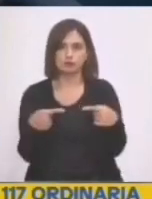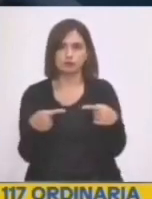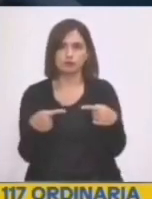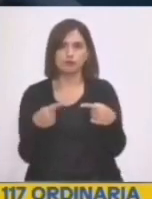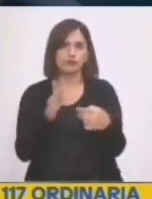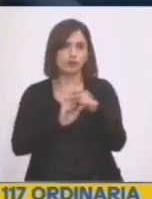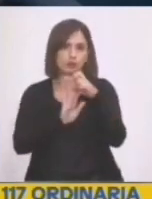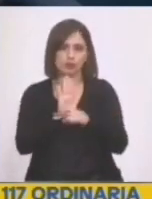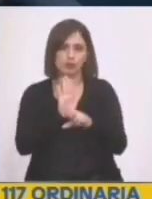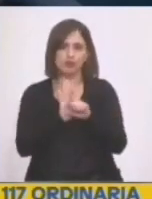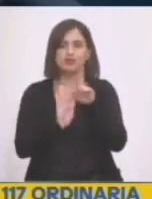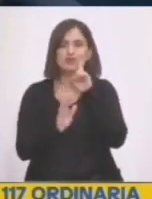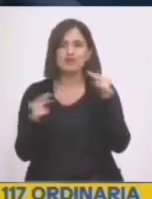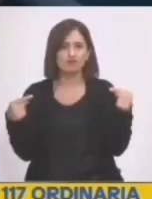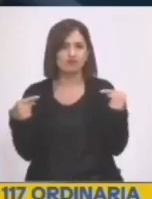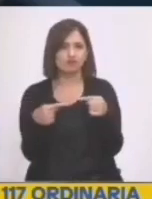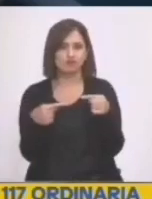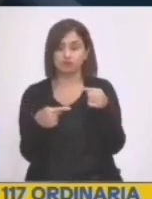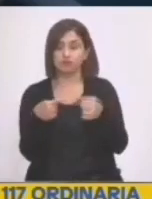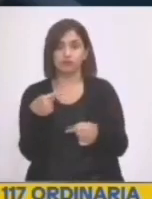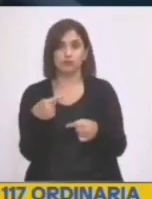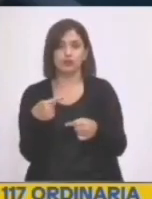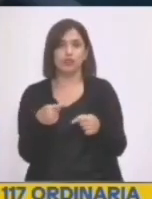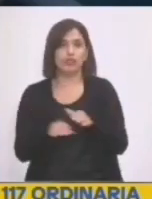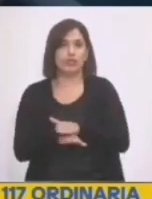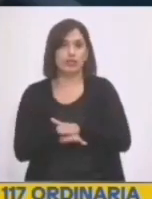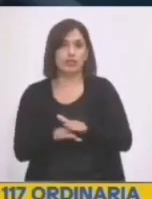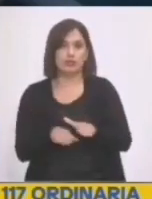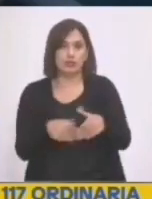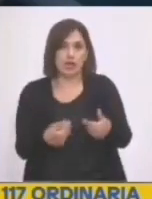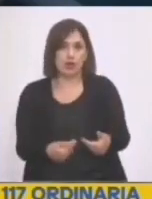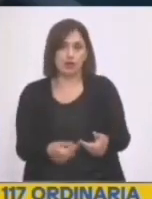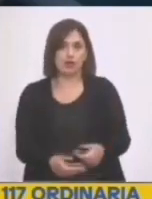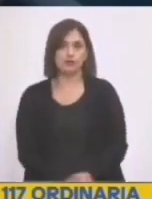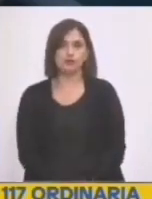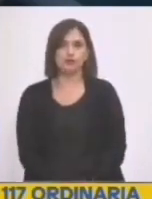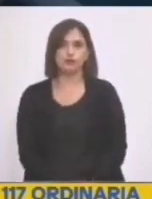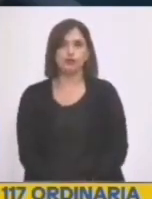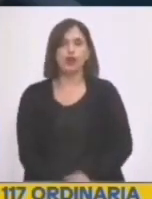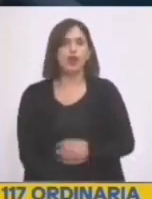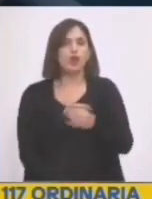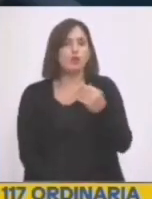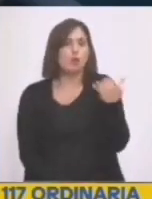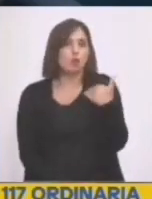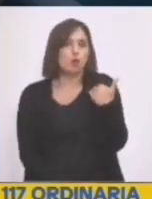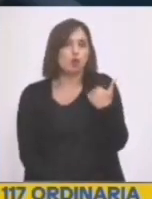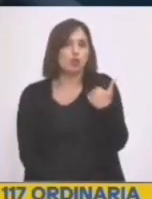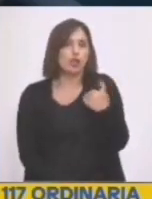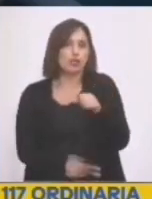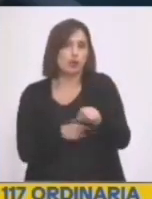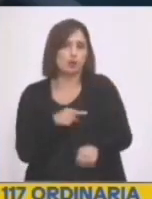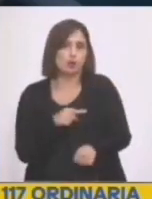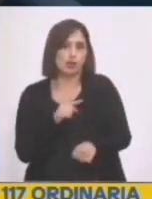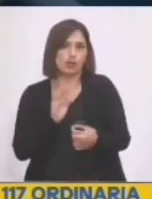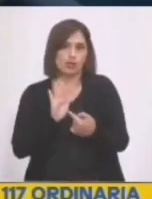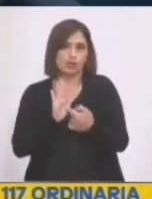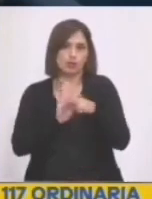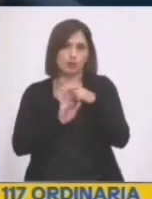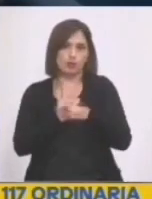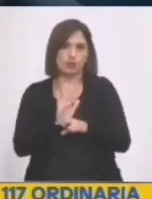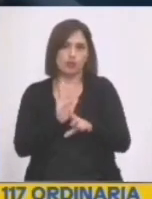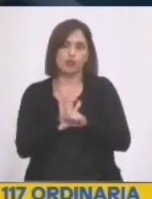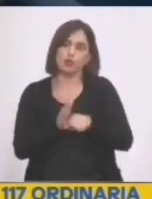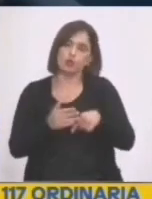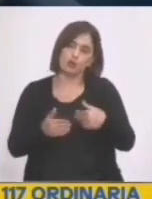este proyecto que termina ahora y por eso urge aprobar este proyecto y por eso también hemos